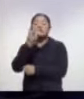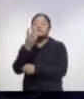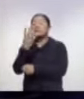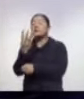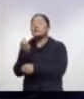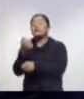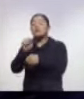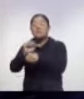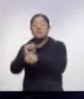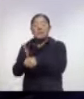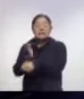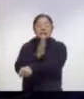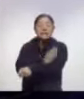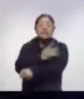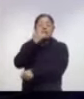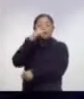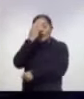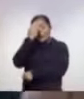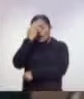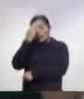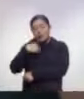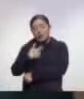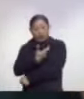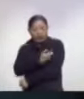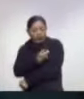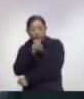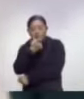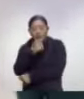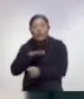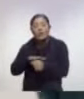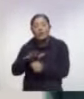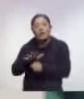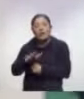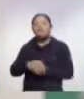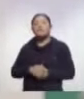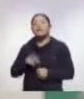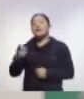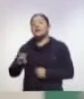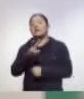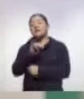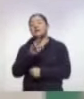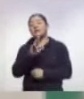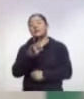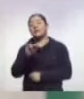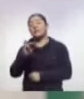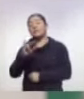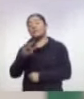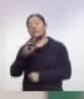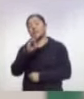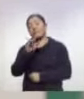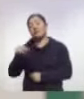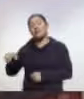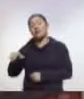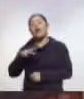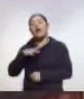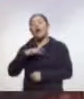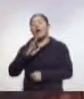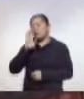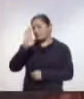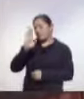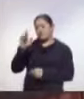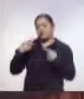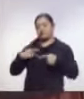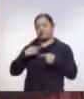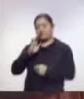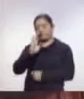viaje para conocer las medidas sanitarias. Alertó que el coronavirus de China, además de que es transmitible de humano a humano y no